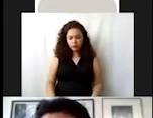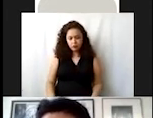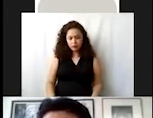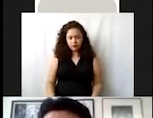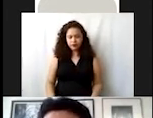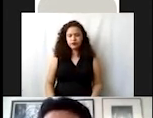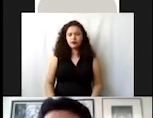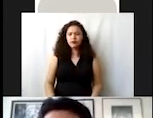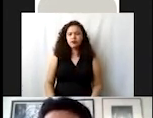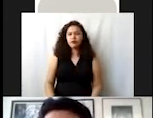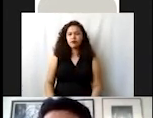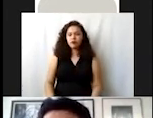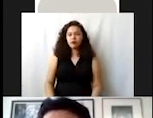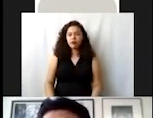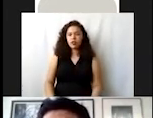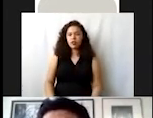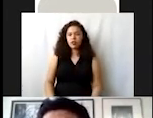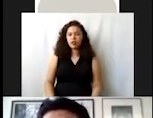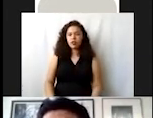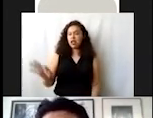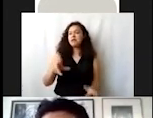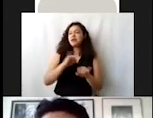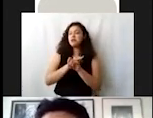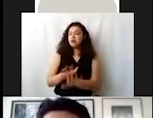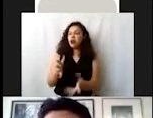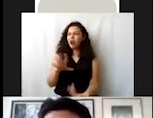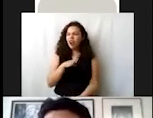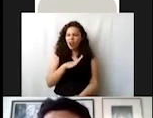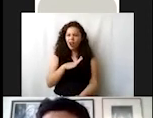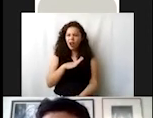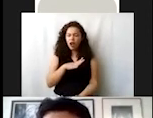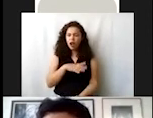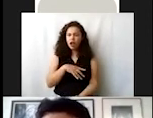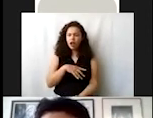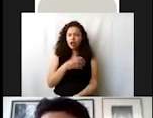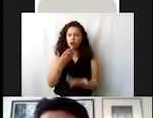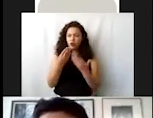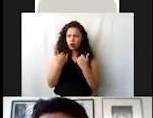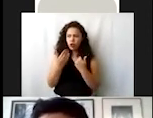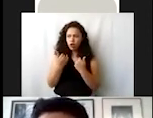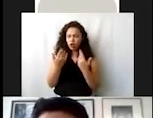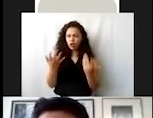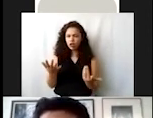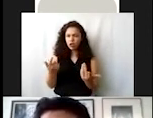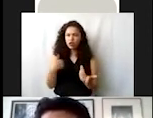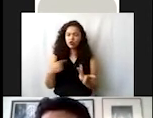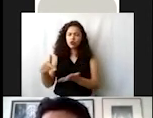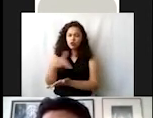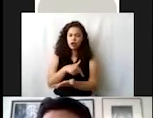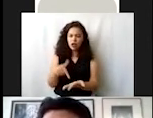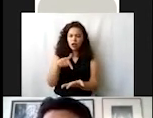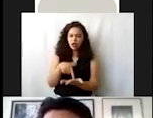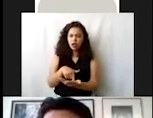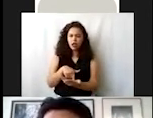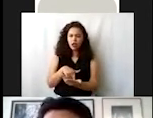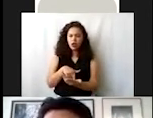ver si había algún dato, no encuentro. Voy al domicilio que se señala